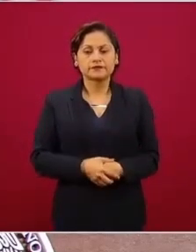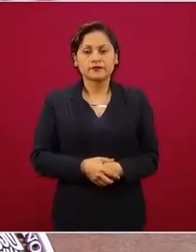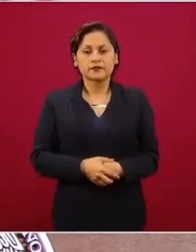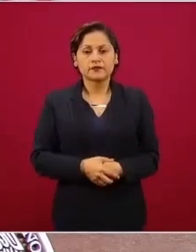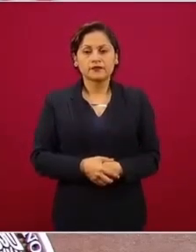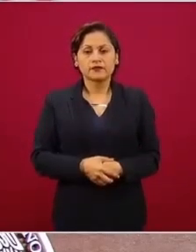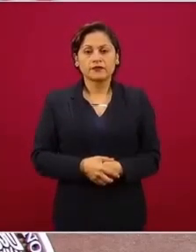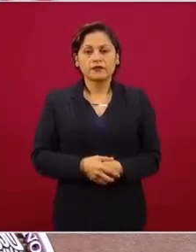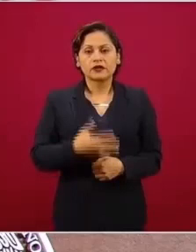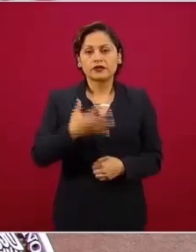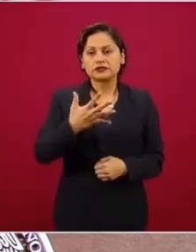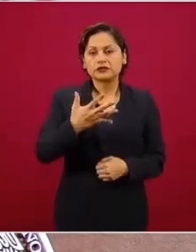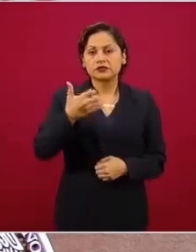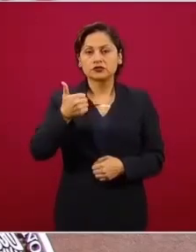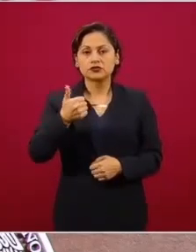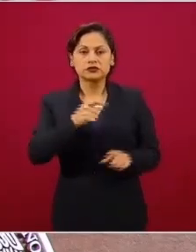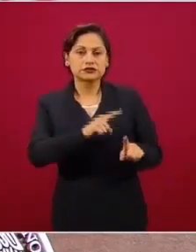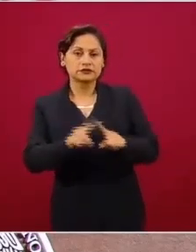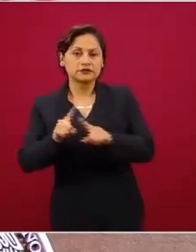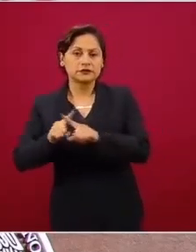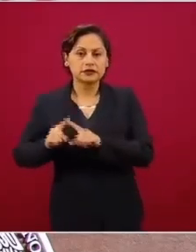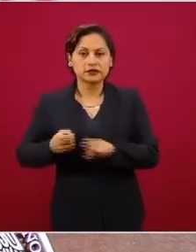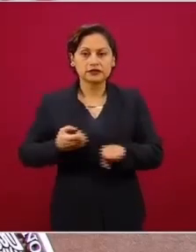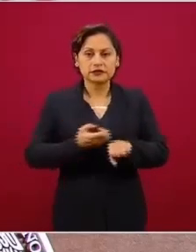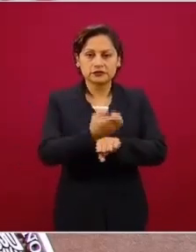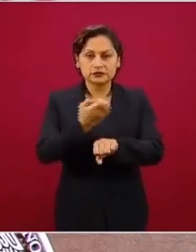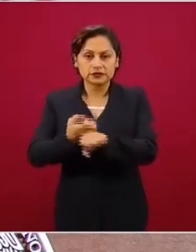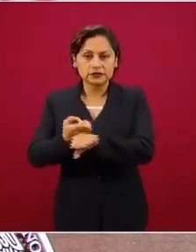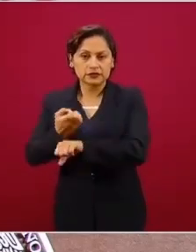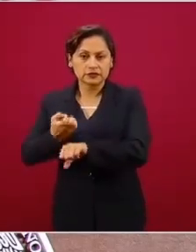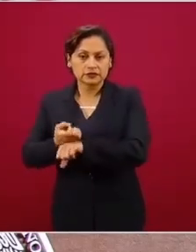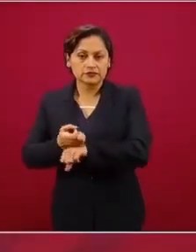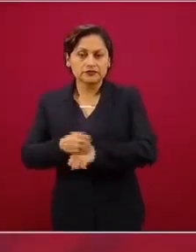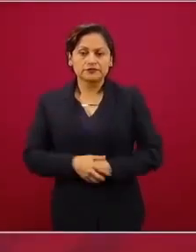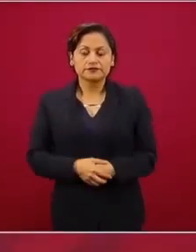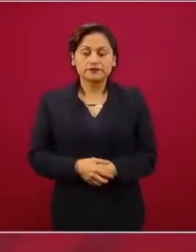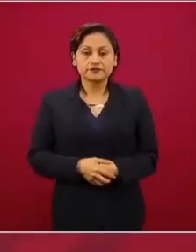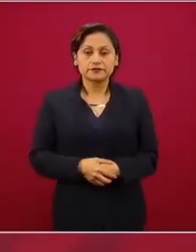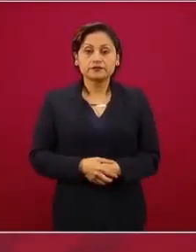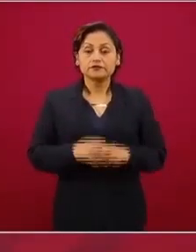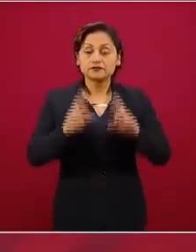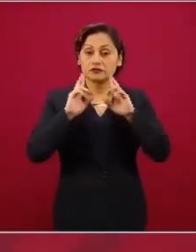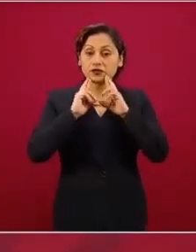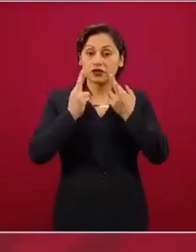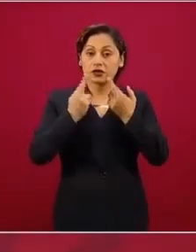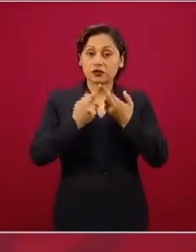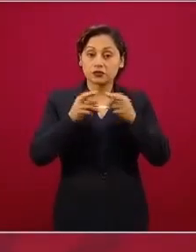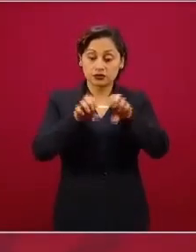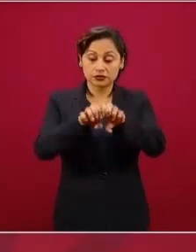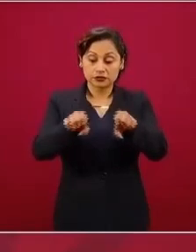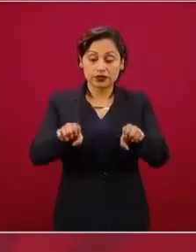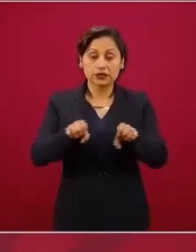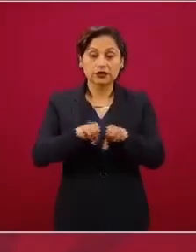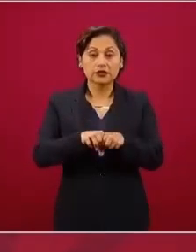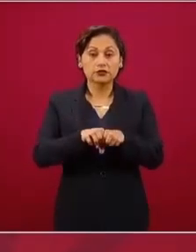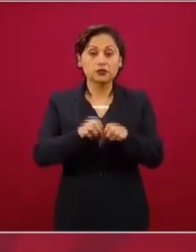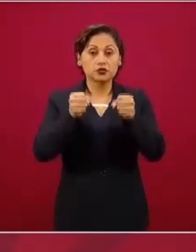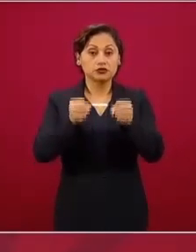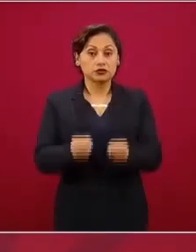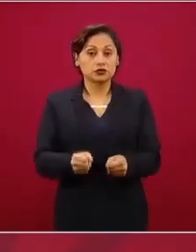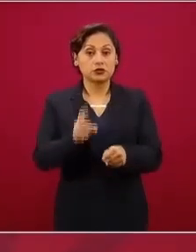56 estás y las reuniones de seguridad no se van a hacer